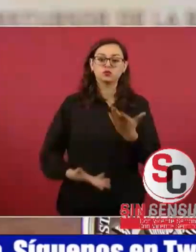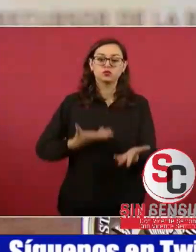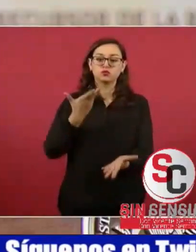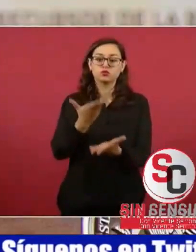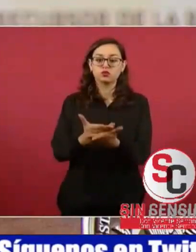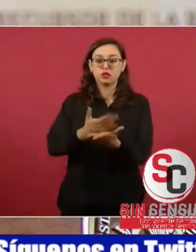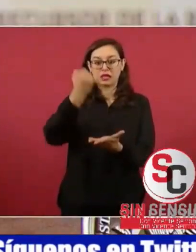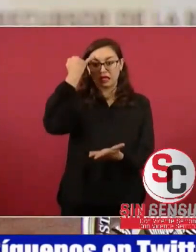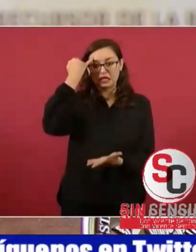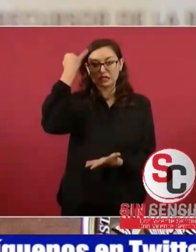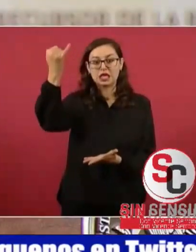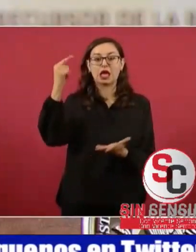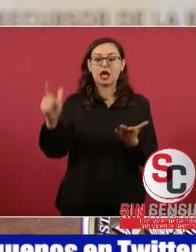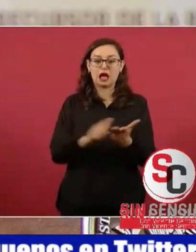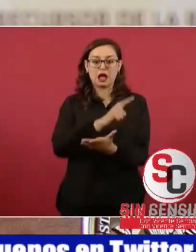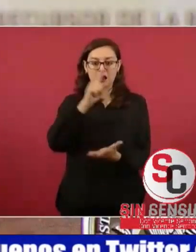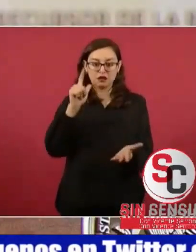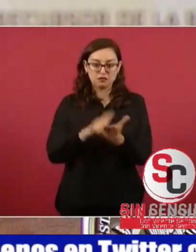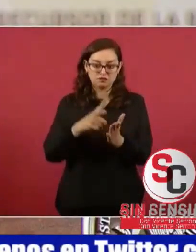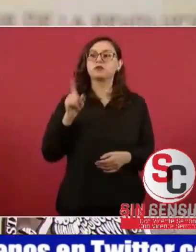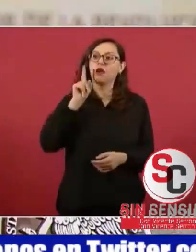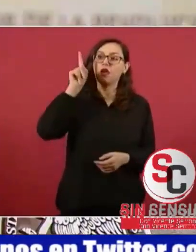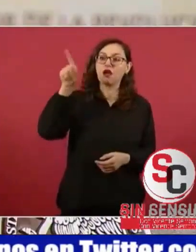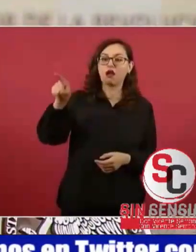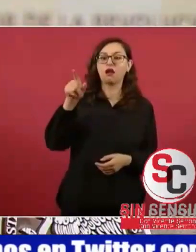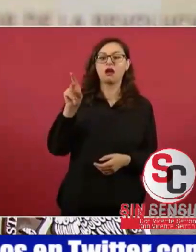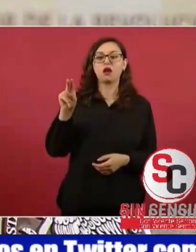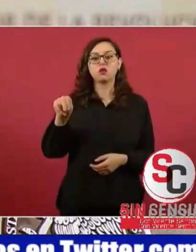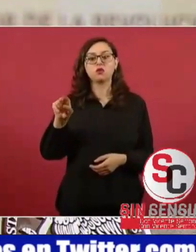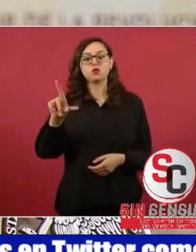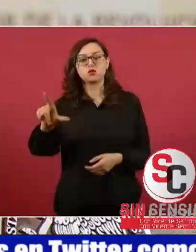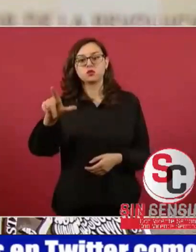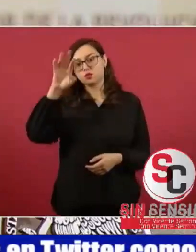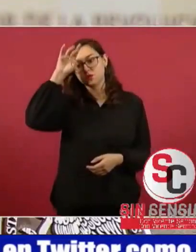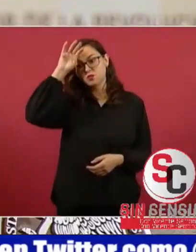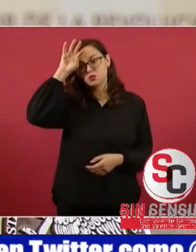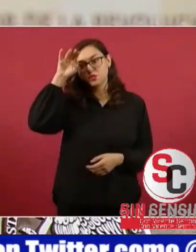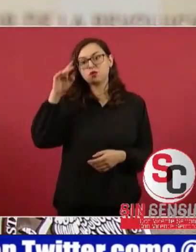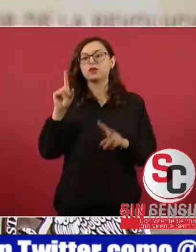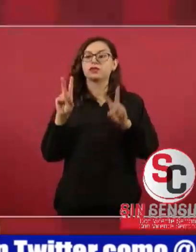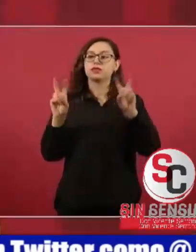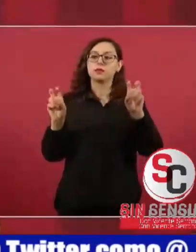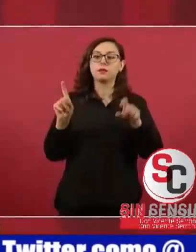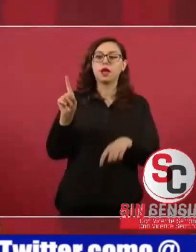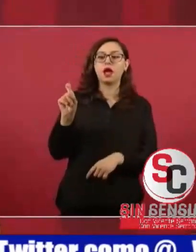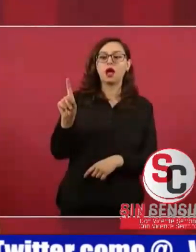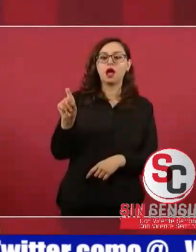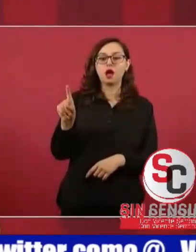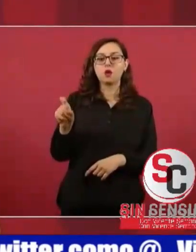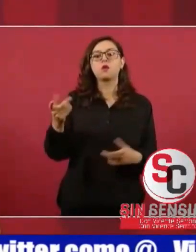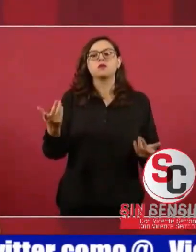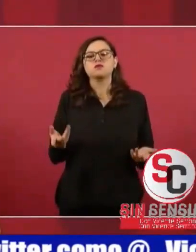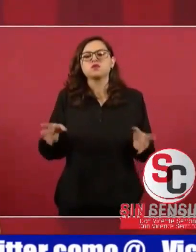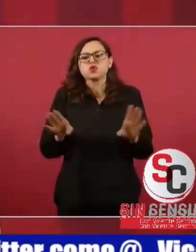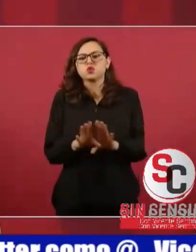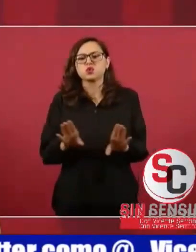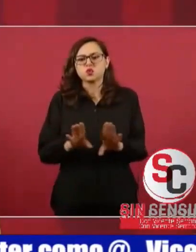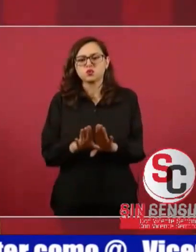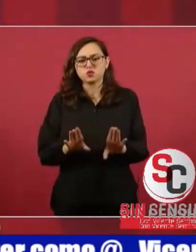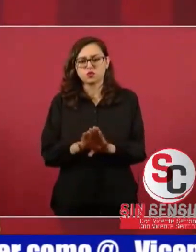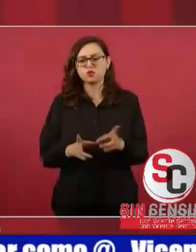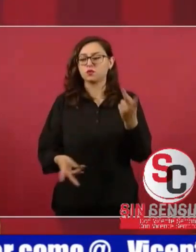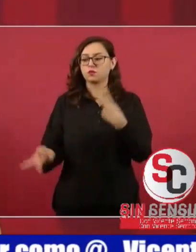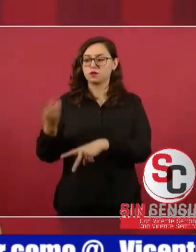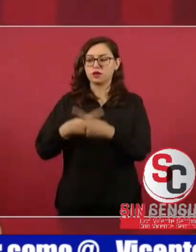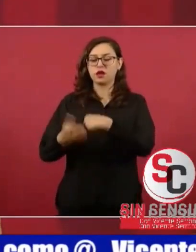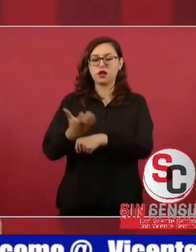hablaba inglés. Lo que hemos tenido pues ha sido una perspectiva y un conjunto de hechos que